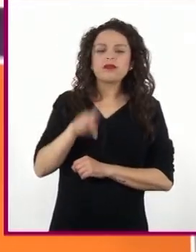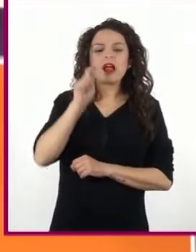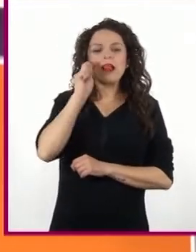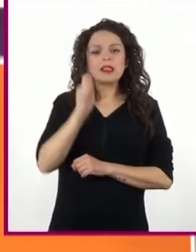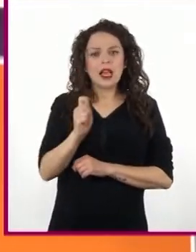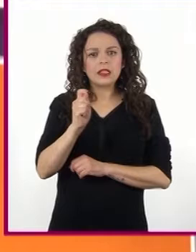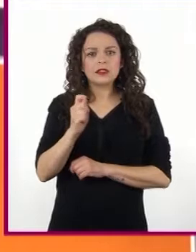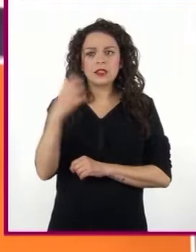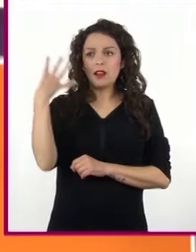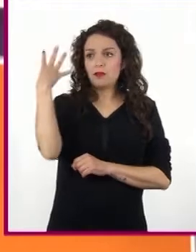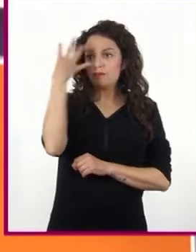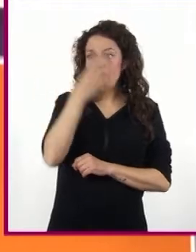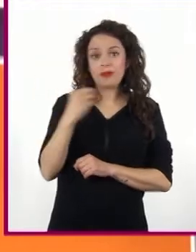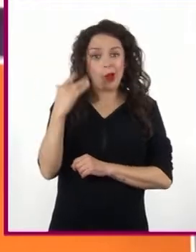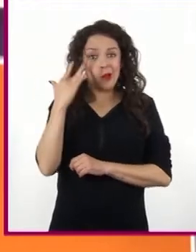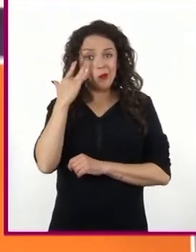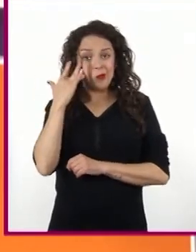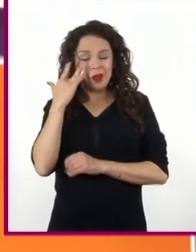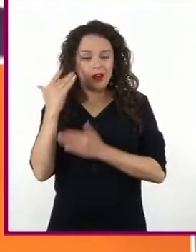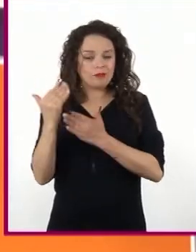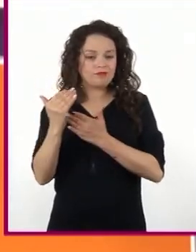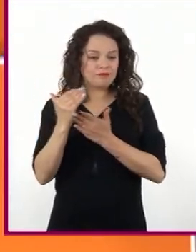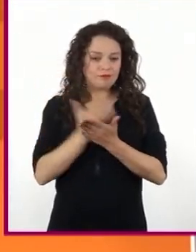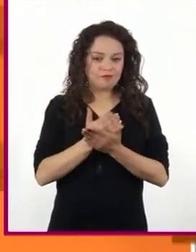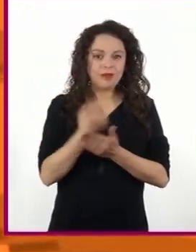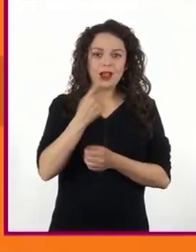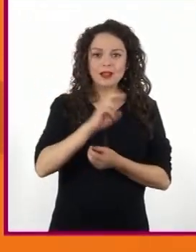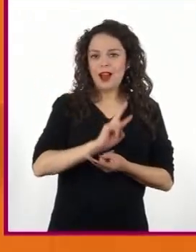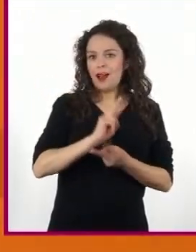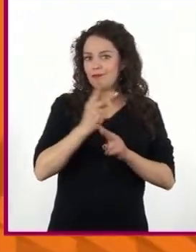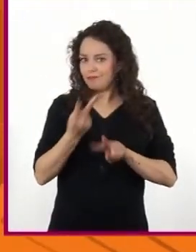vida que consumir la vida en vanidades.